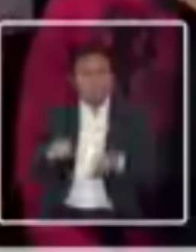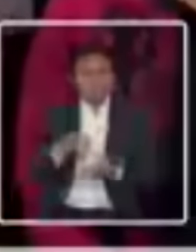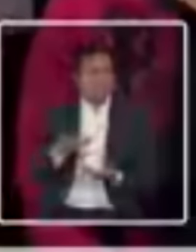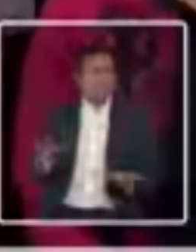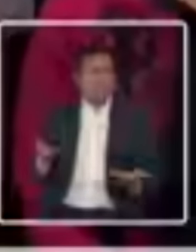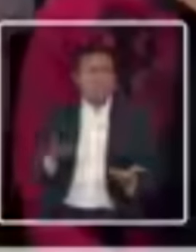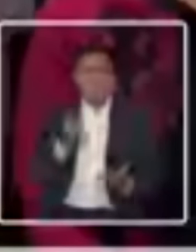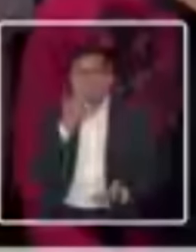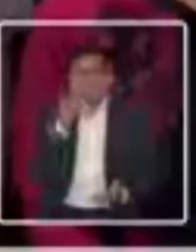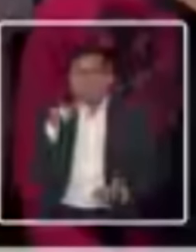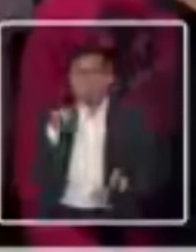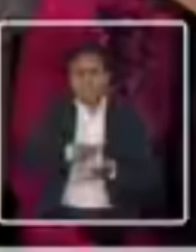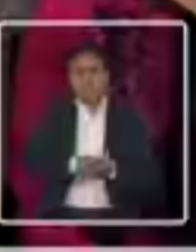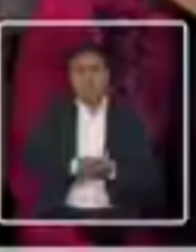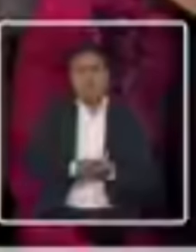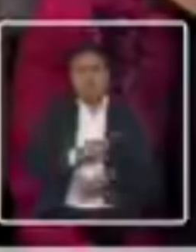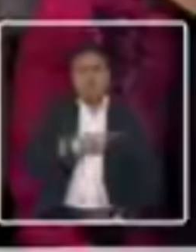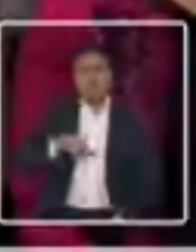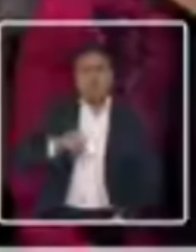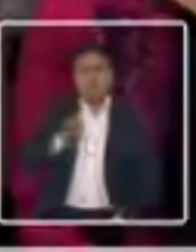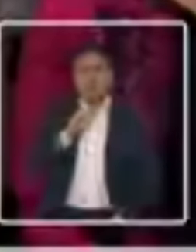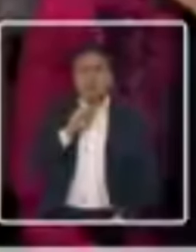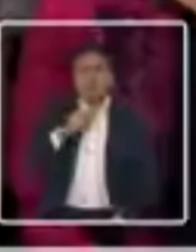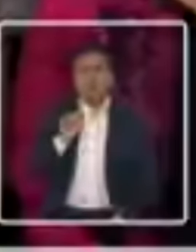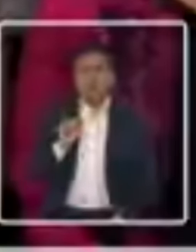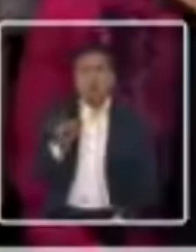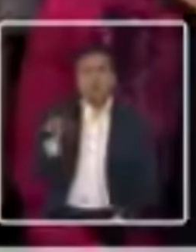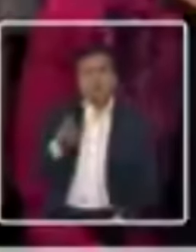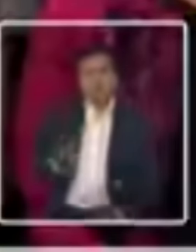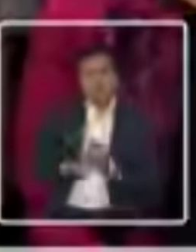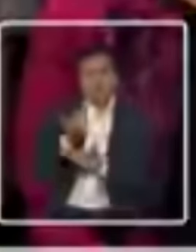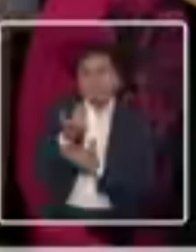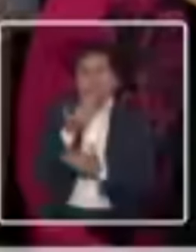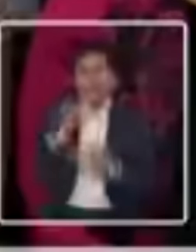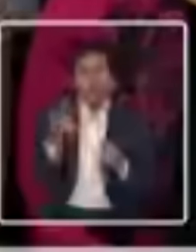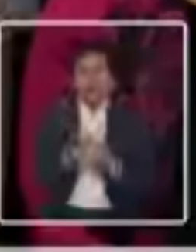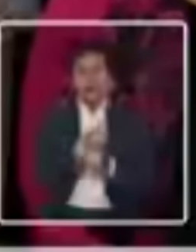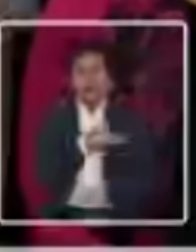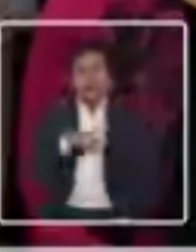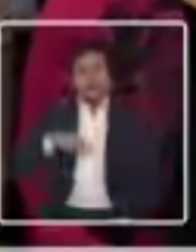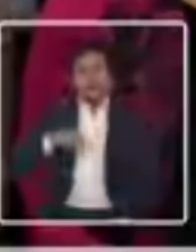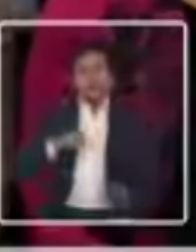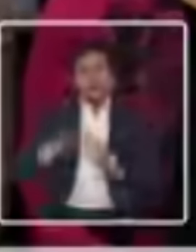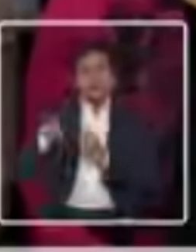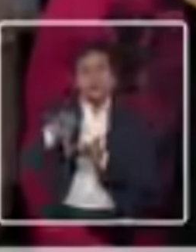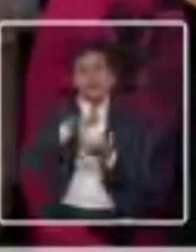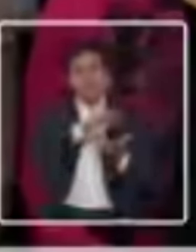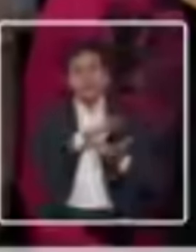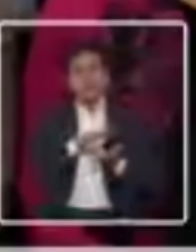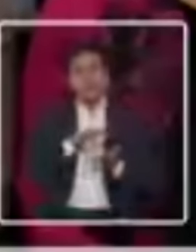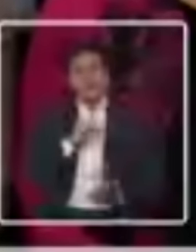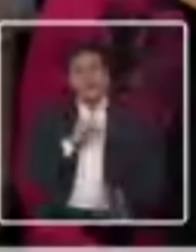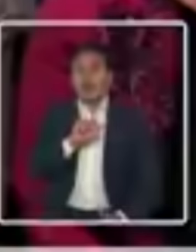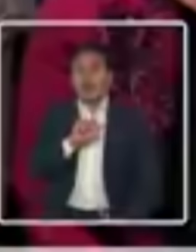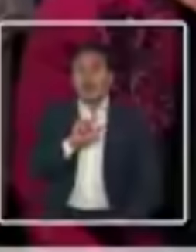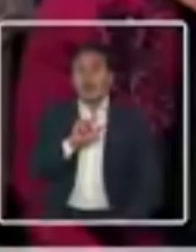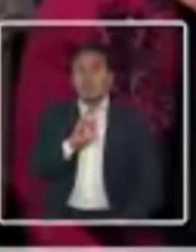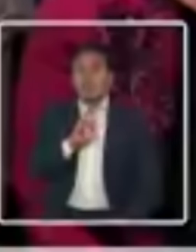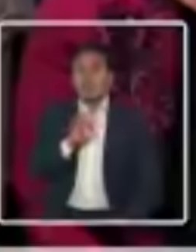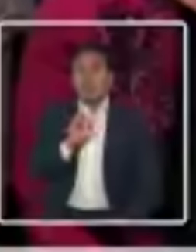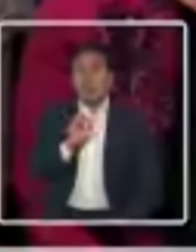inaceptable crimen. Lo dijo la ministra Tohá esta mañana y lo he conversado directamente con el ministro de Relaciones Exteriores, Alberto Van